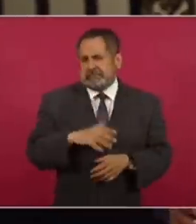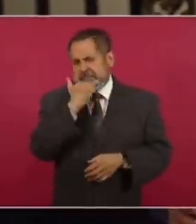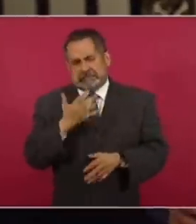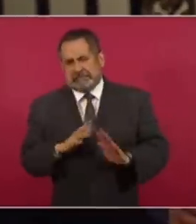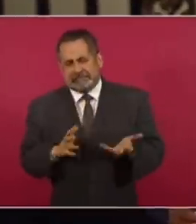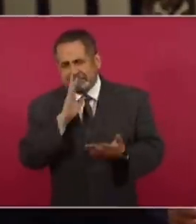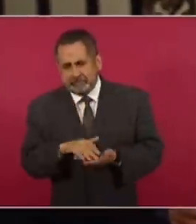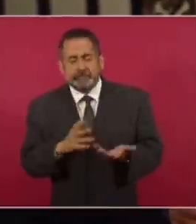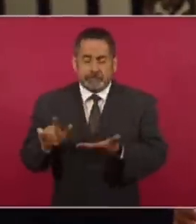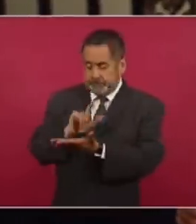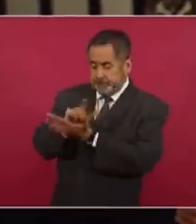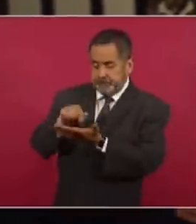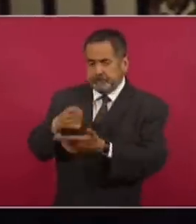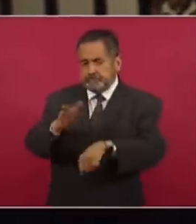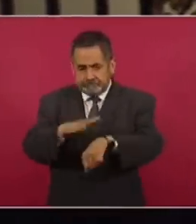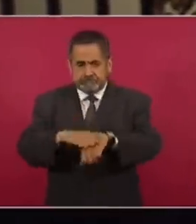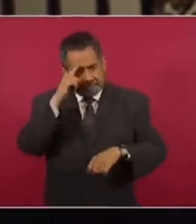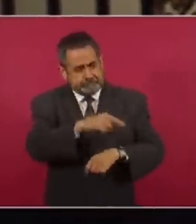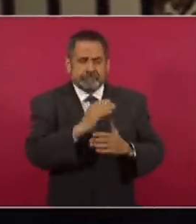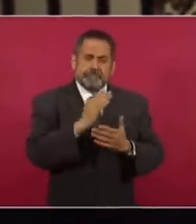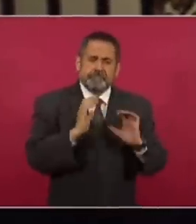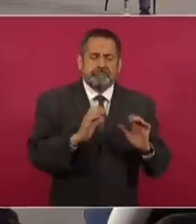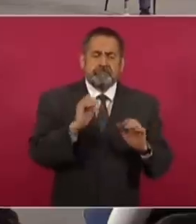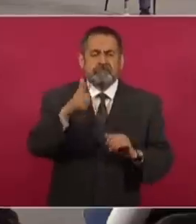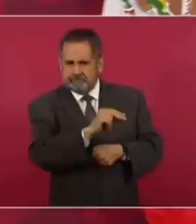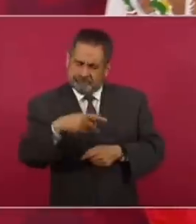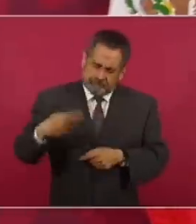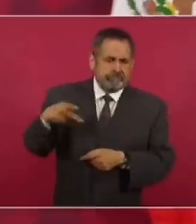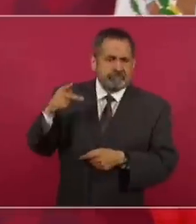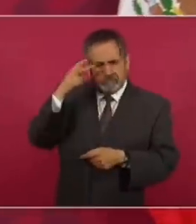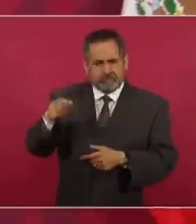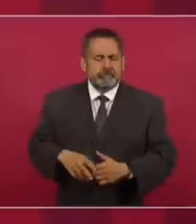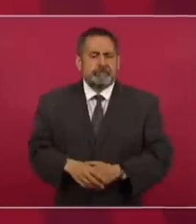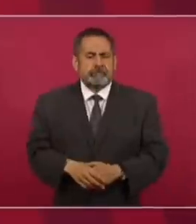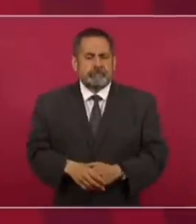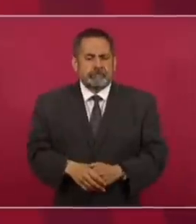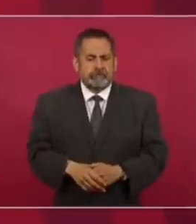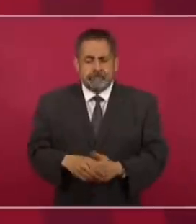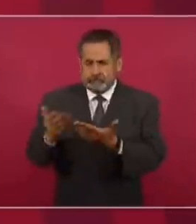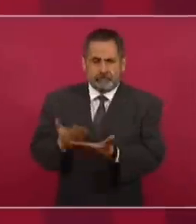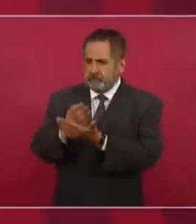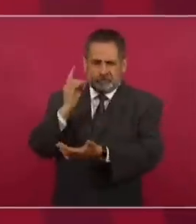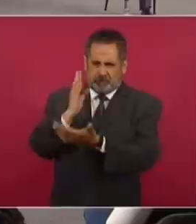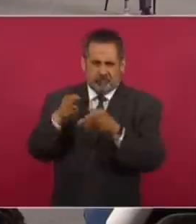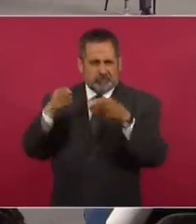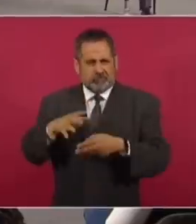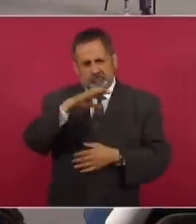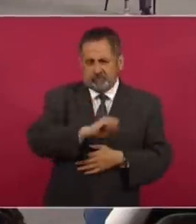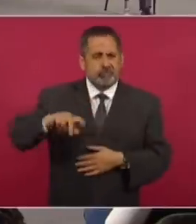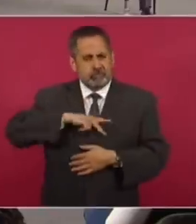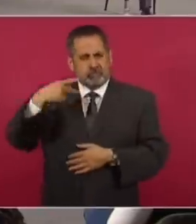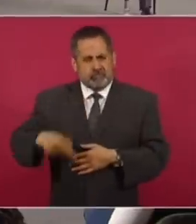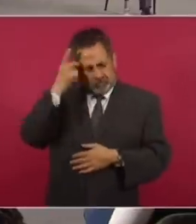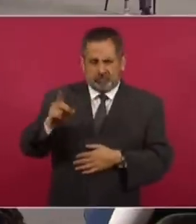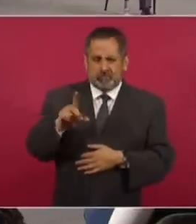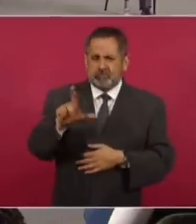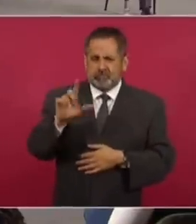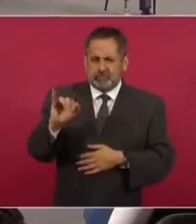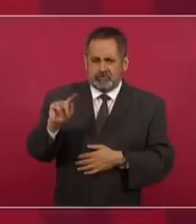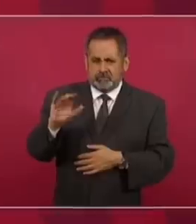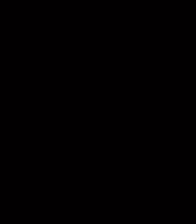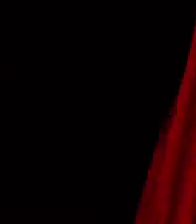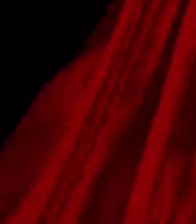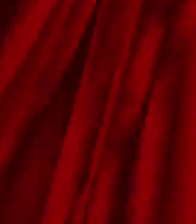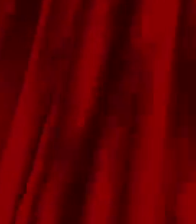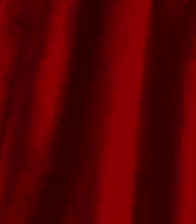algún tipo de acciones para evitar que ocurran accidentes como de pasta de conchos y no no no no para esta iniciativa es exclusivamente para nacionalizar no básicamente para nacionalizar el